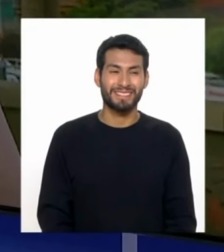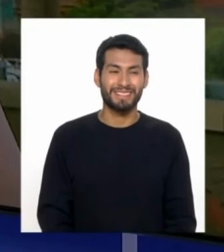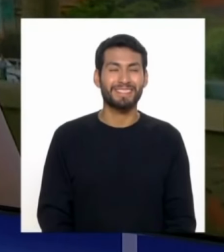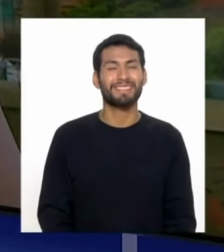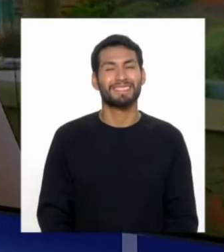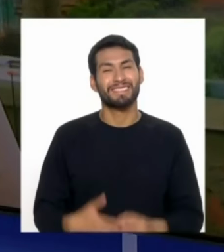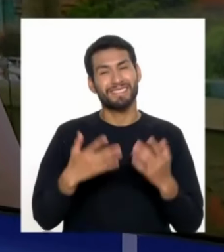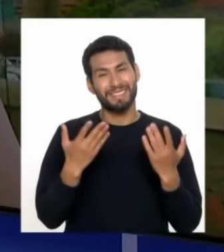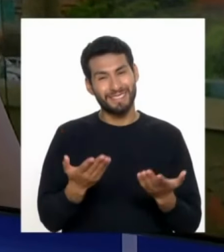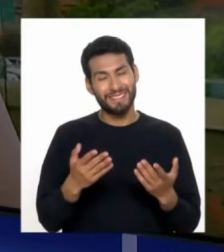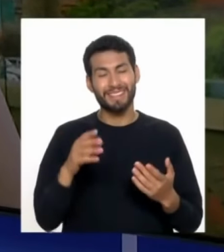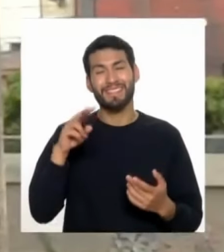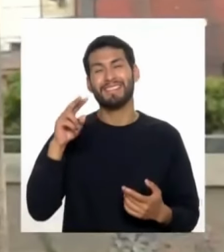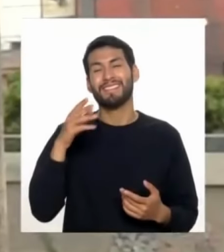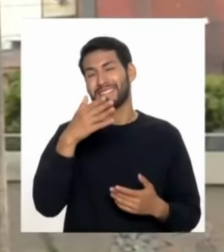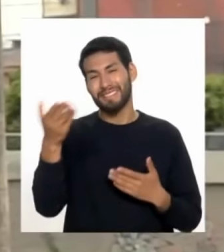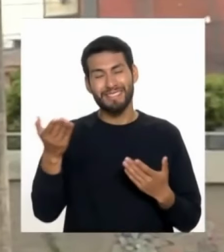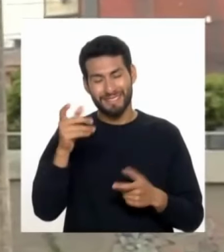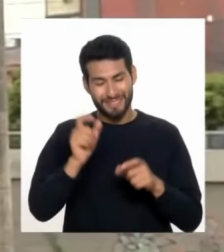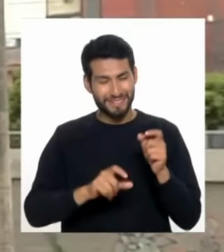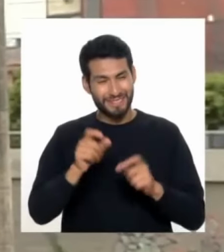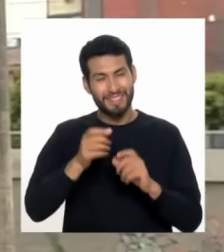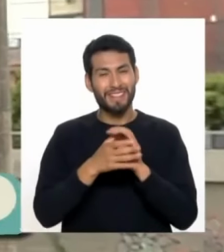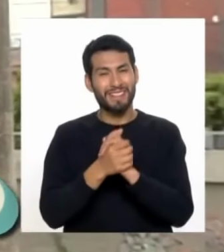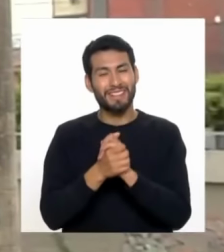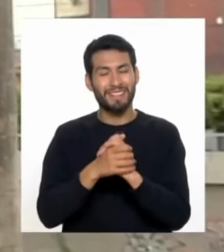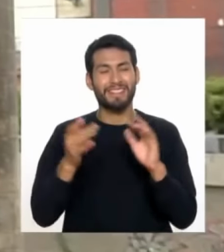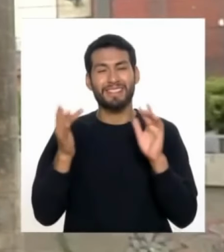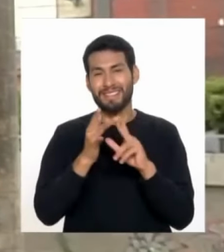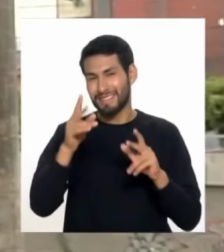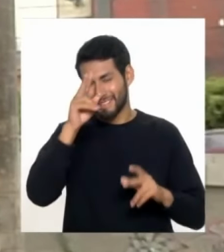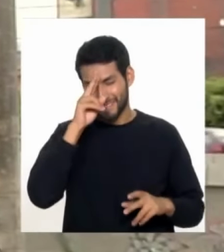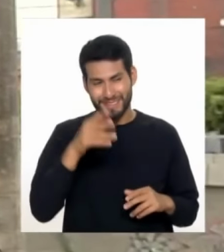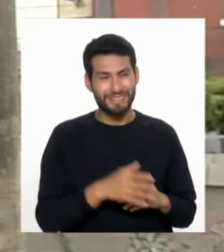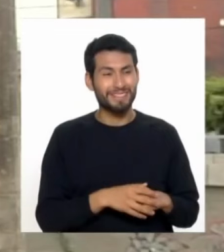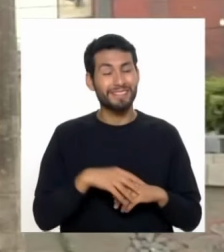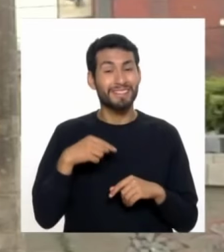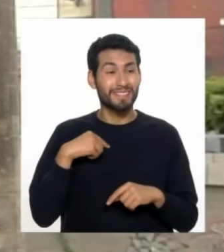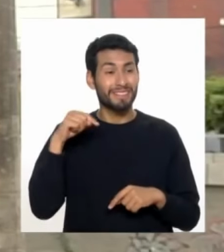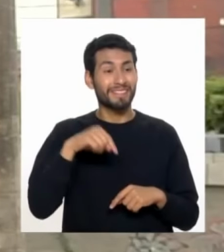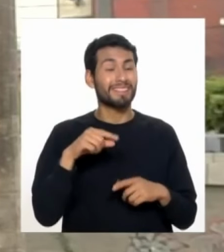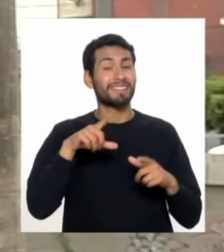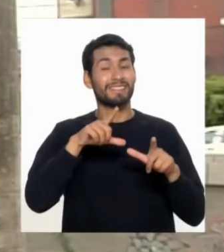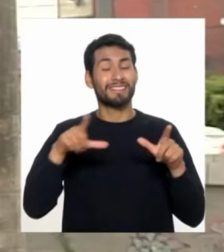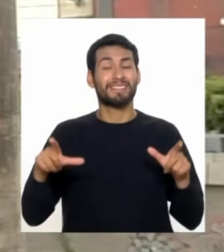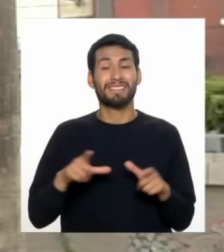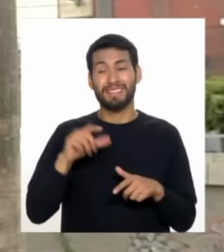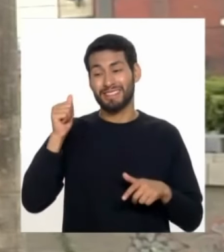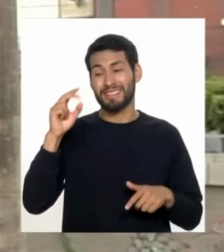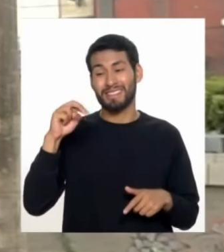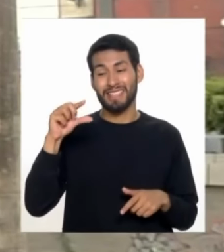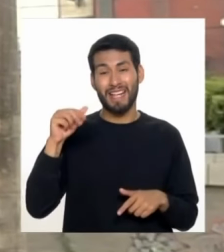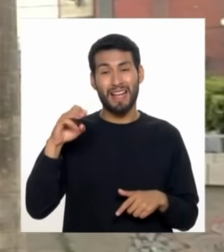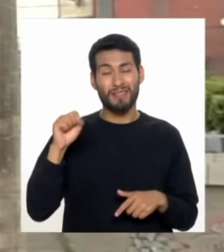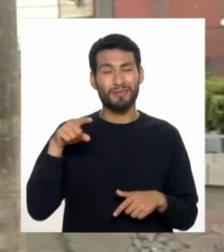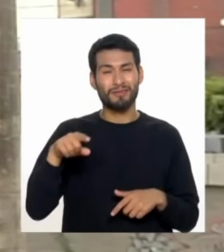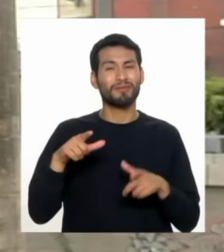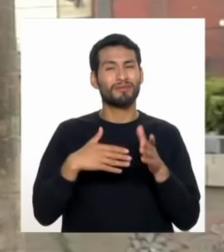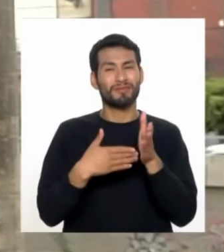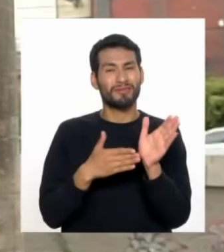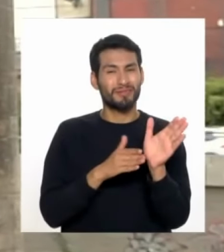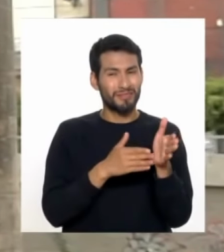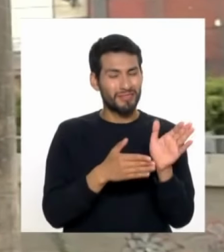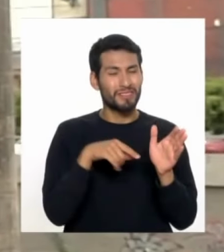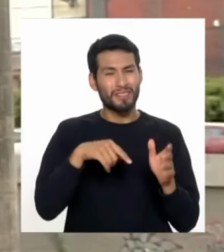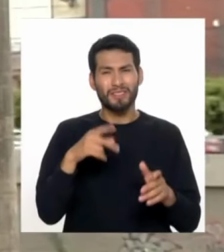¿Qué tal, Christopher, Vane y a todos nuestros amigos de Conecta Perú? Hemos llegado a la estación Angamos del Metropolitano para